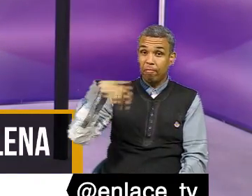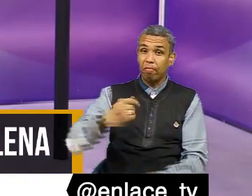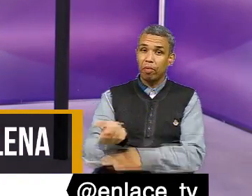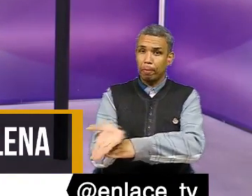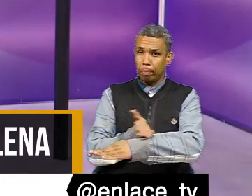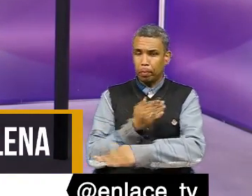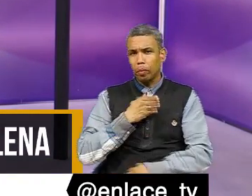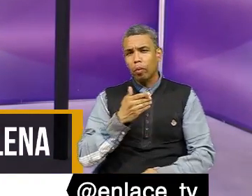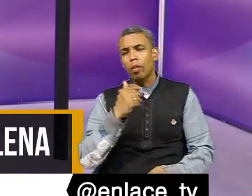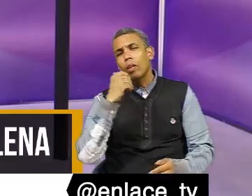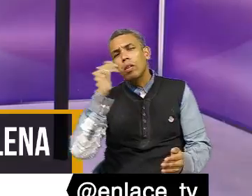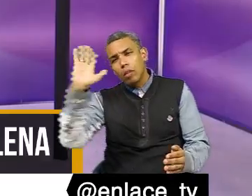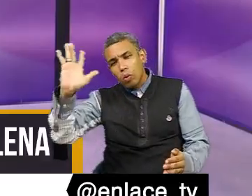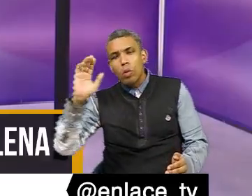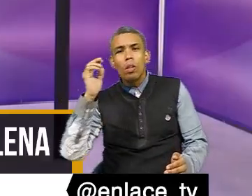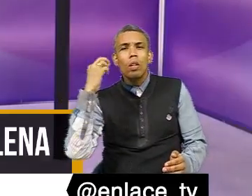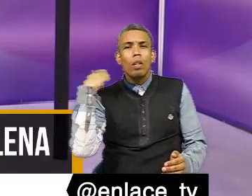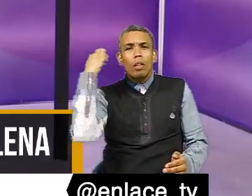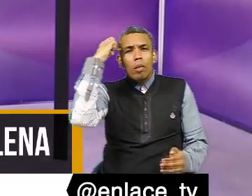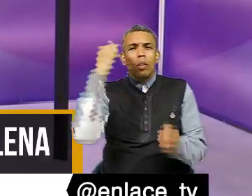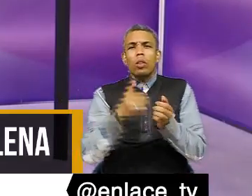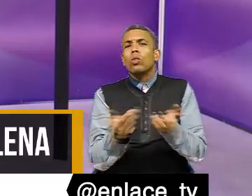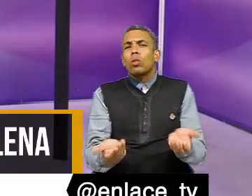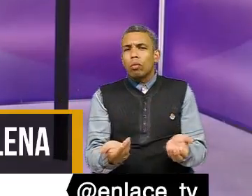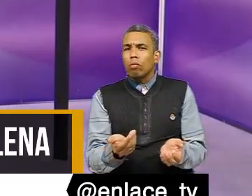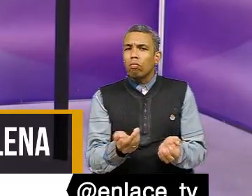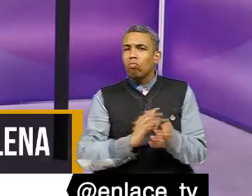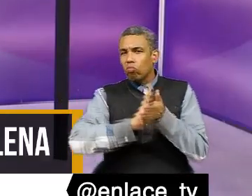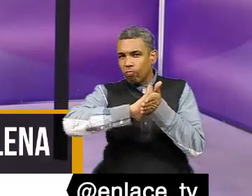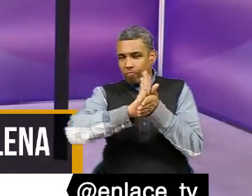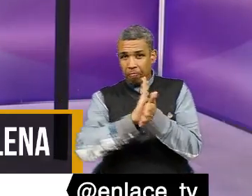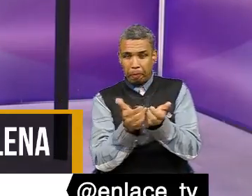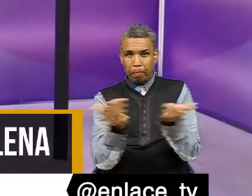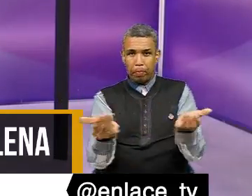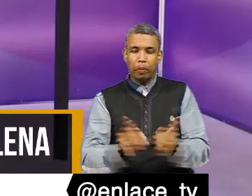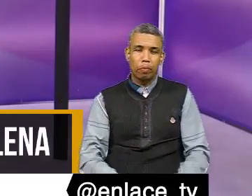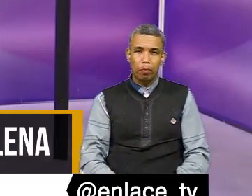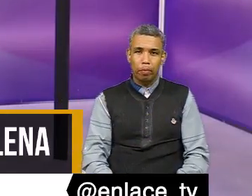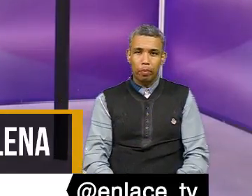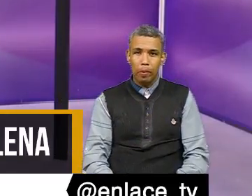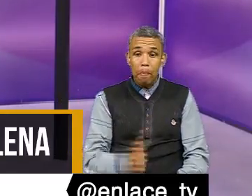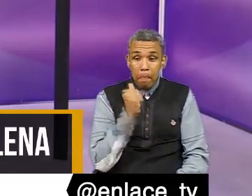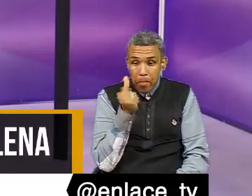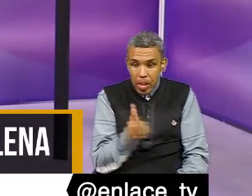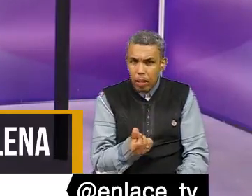los saludo a esta hora desde Enlace Noticias. ¿Cuál es el reporte que se tiene a un día de este cierre financiero?